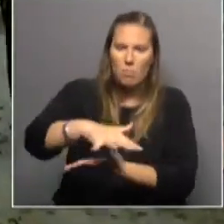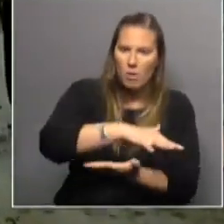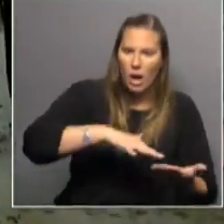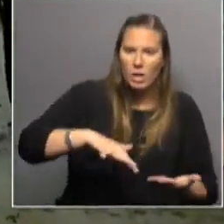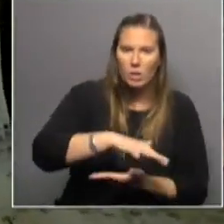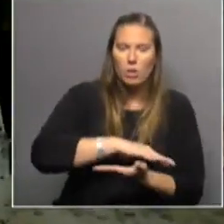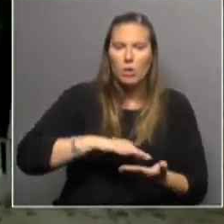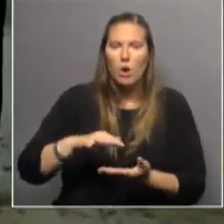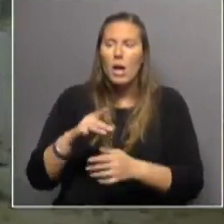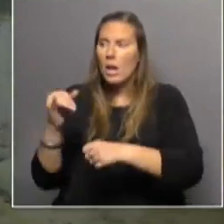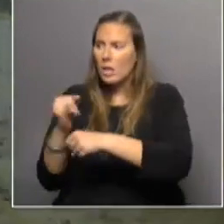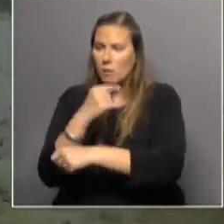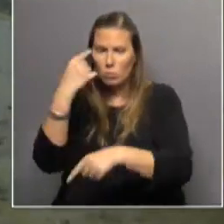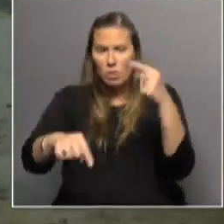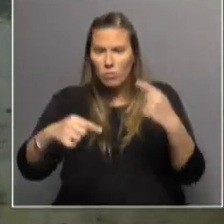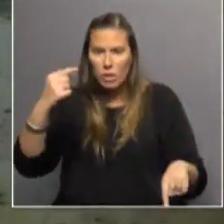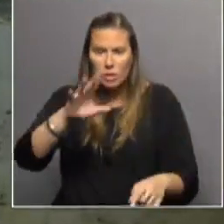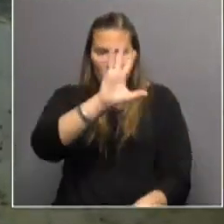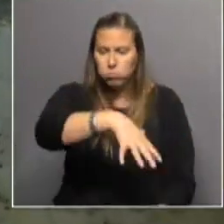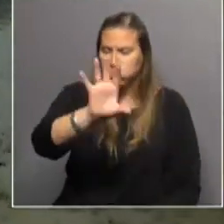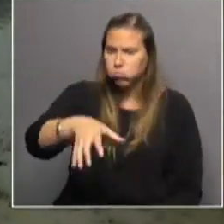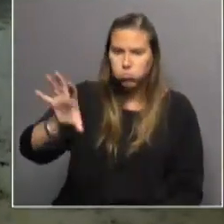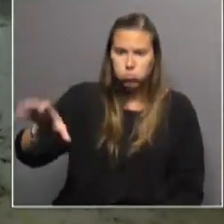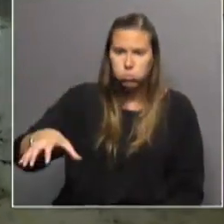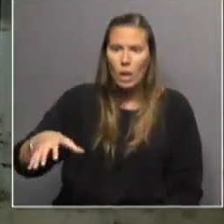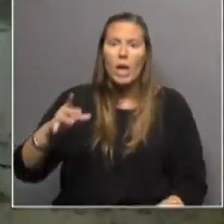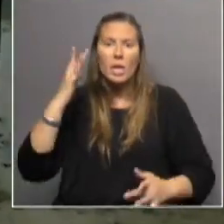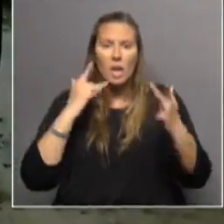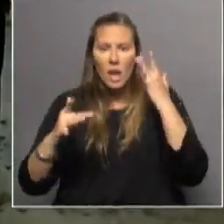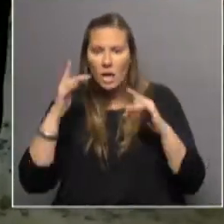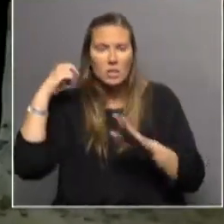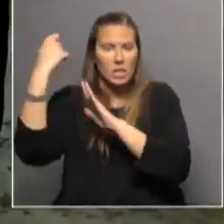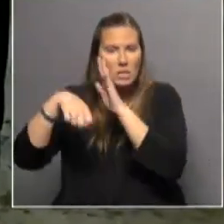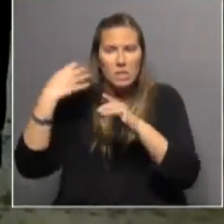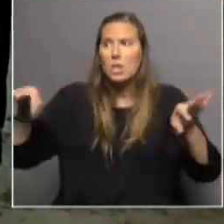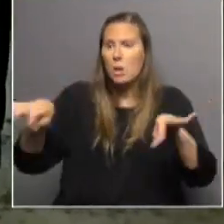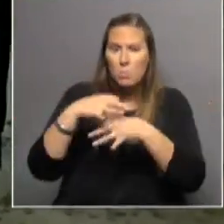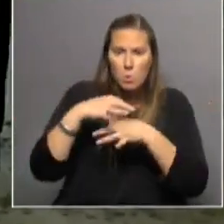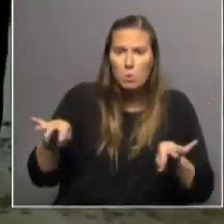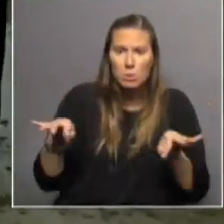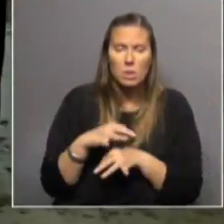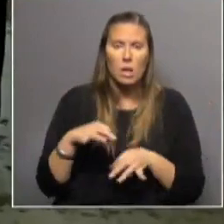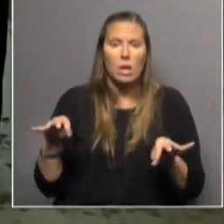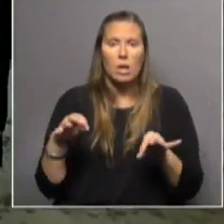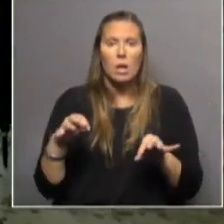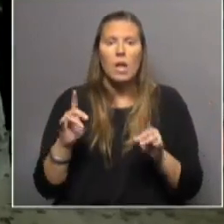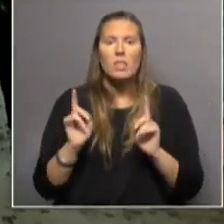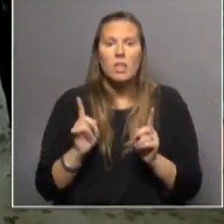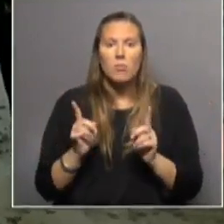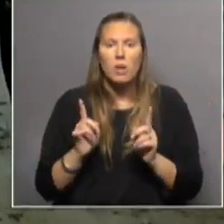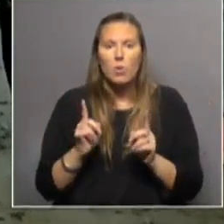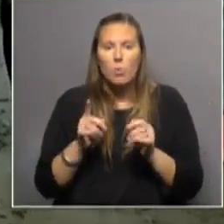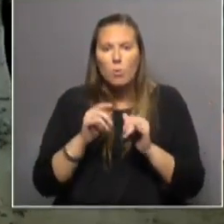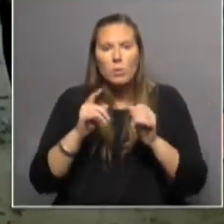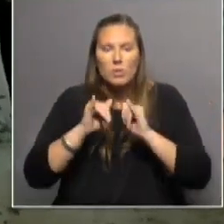pero en las instituciones, o sea, en el arte, en el cine, en la música. tiene que ser un